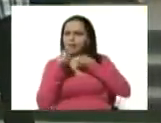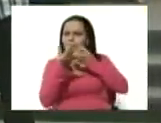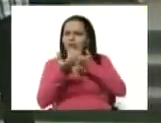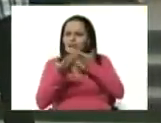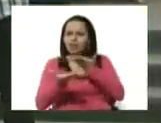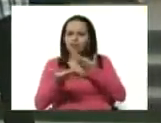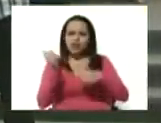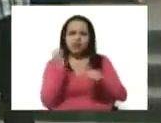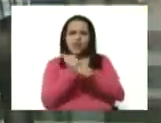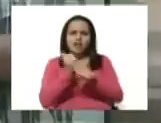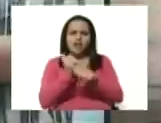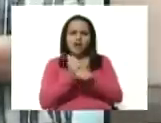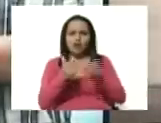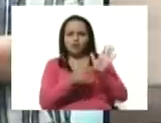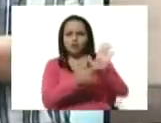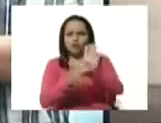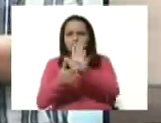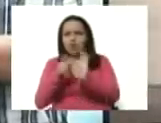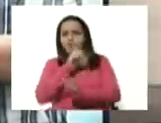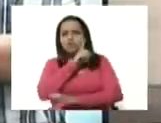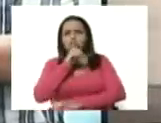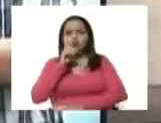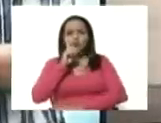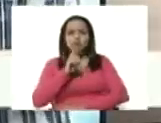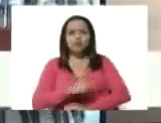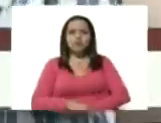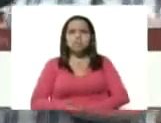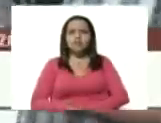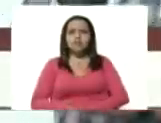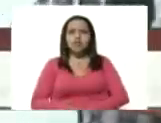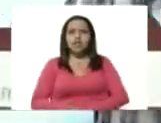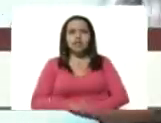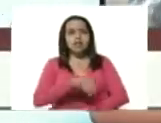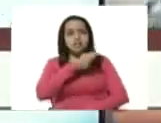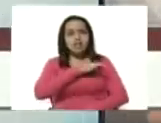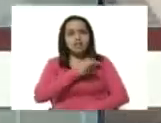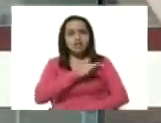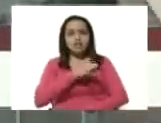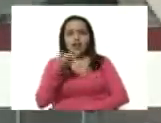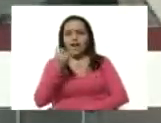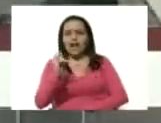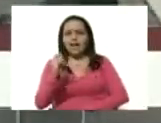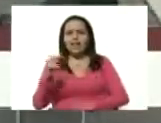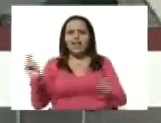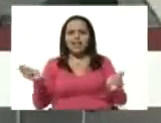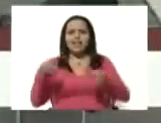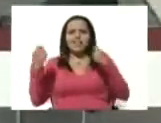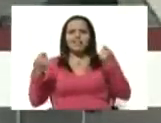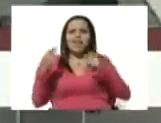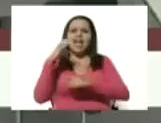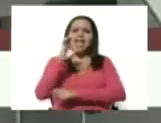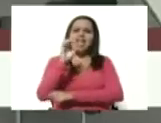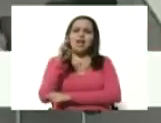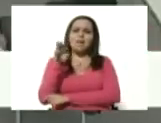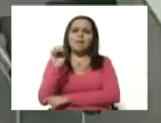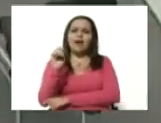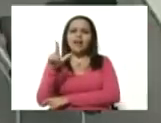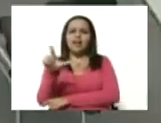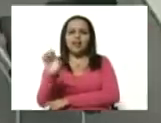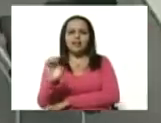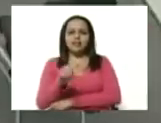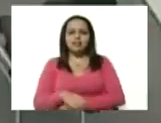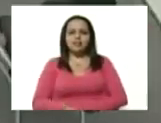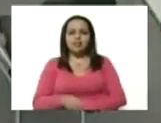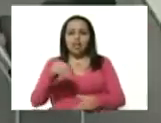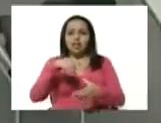el trabajo En el Nombre del Señor, publicado en la revista Épale del diario Ciudad Caracas.